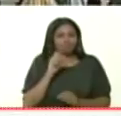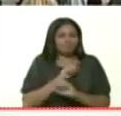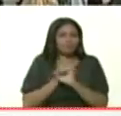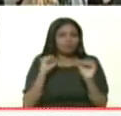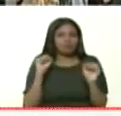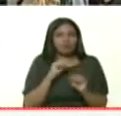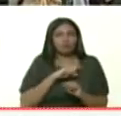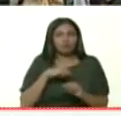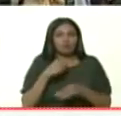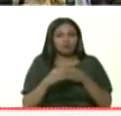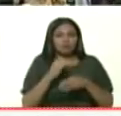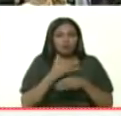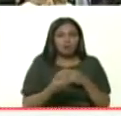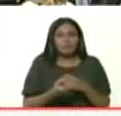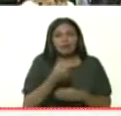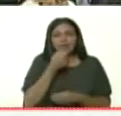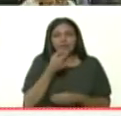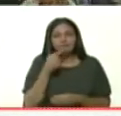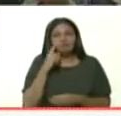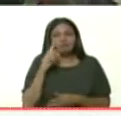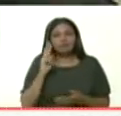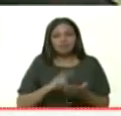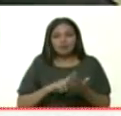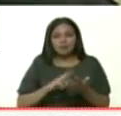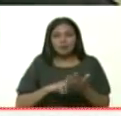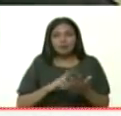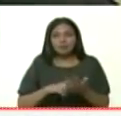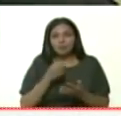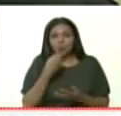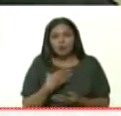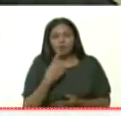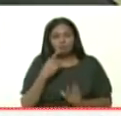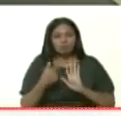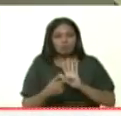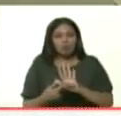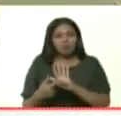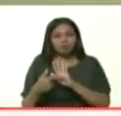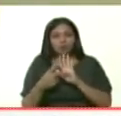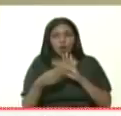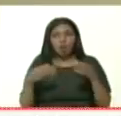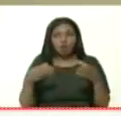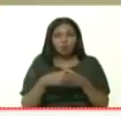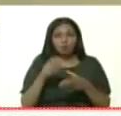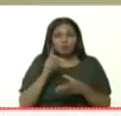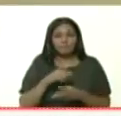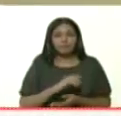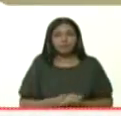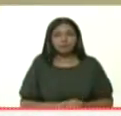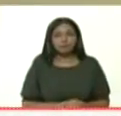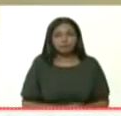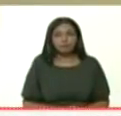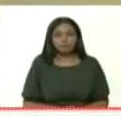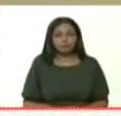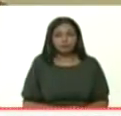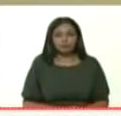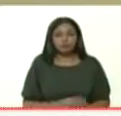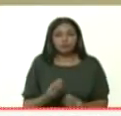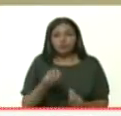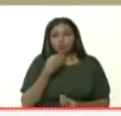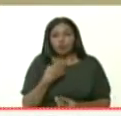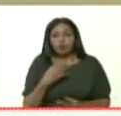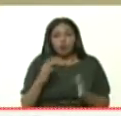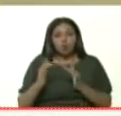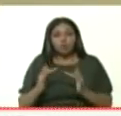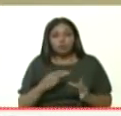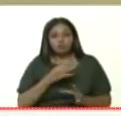Hemos creado unos programas bellos, de verdad. Muy bueno que se los muestren a las delegadas. Y muy bueno que en las redes